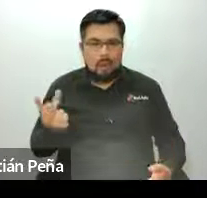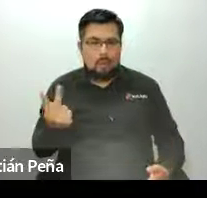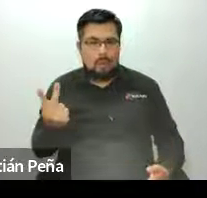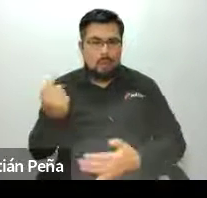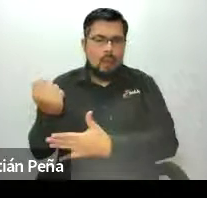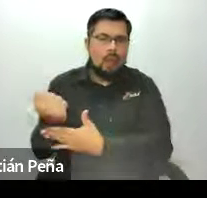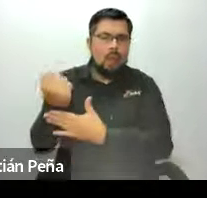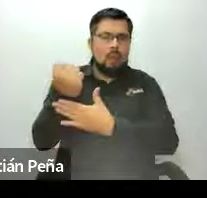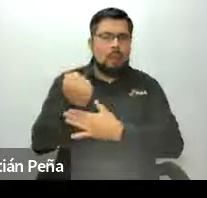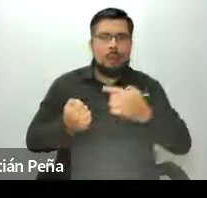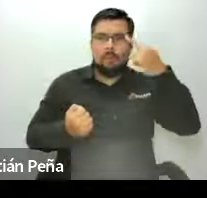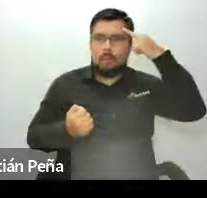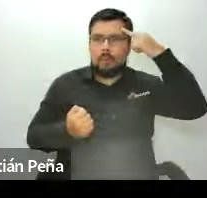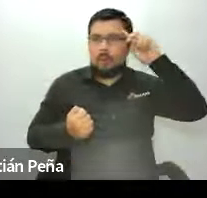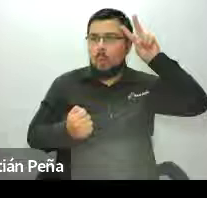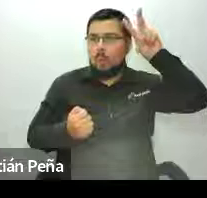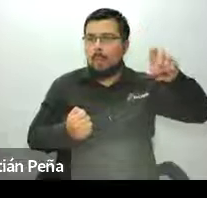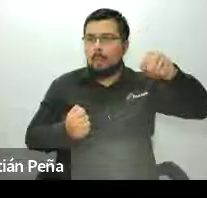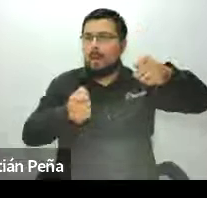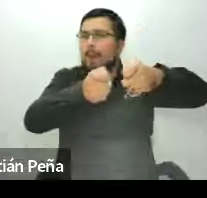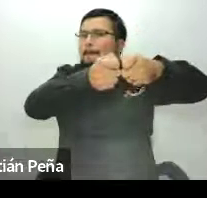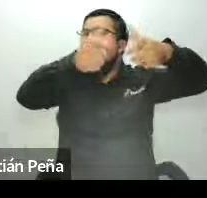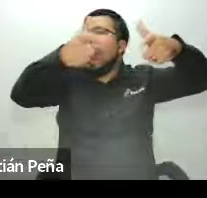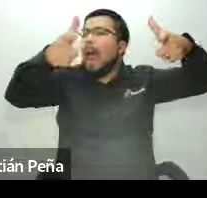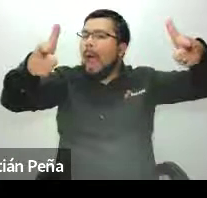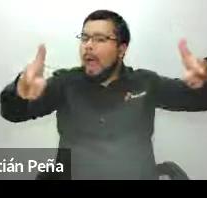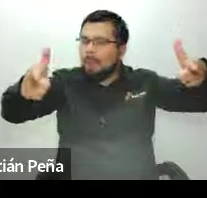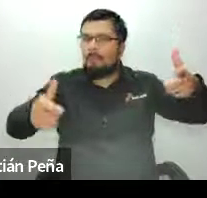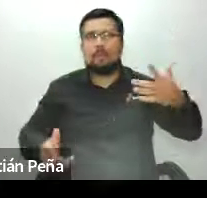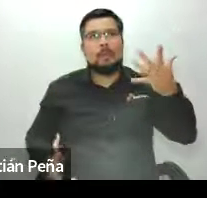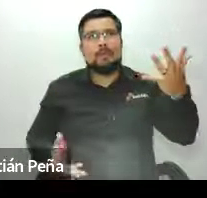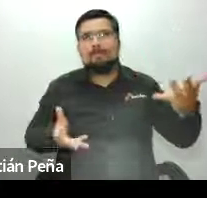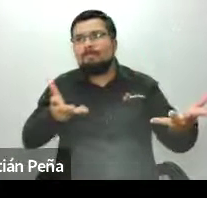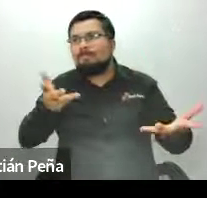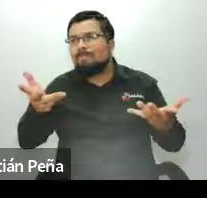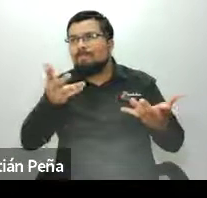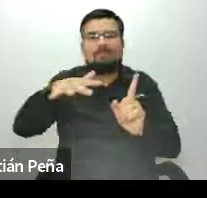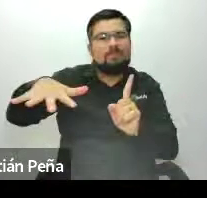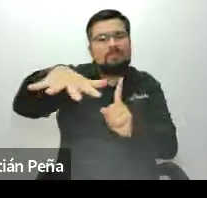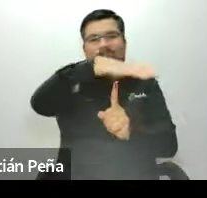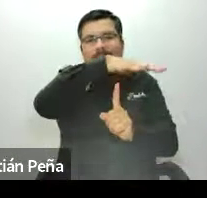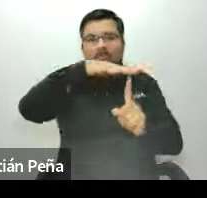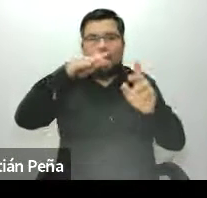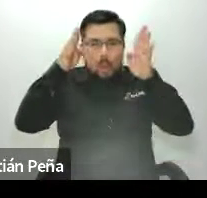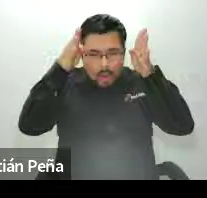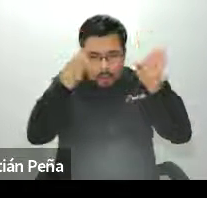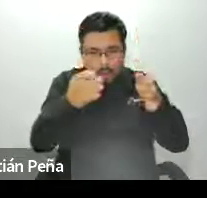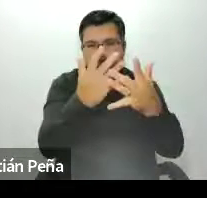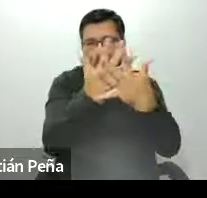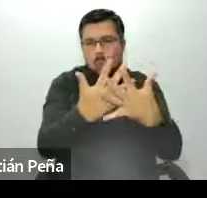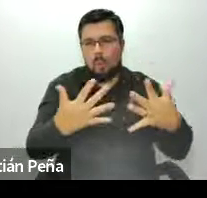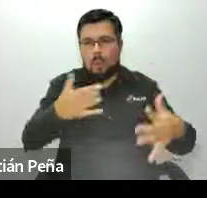desde una mirada más amplia la perspectiva el enfoque curricular que íbamos a